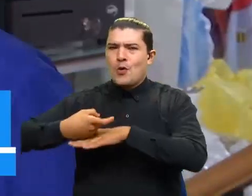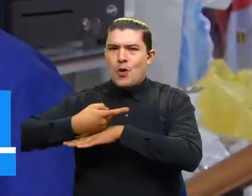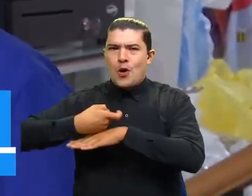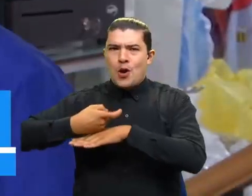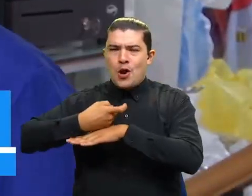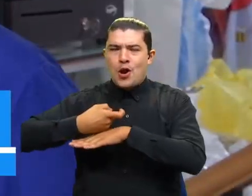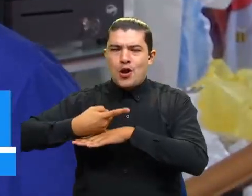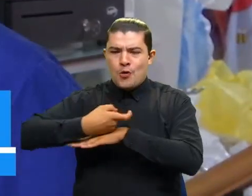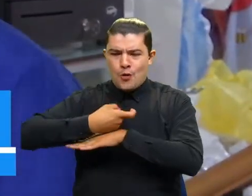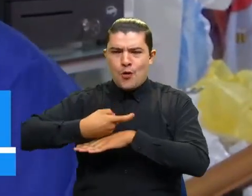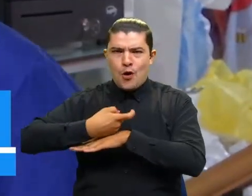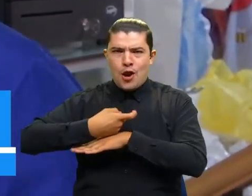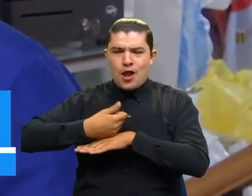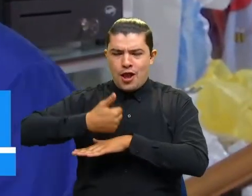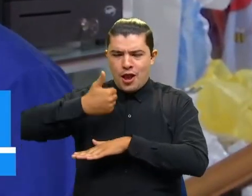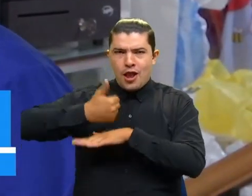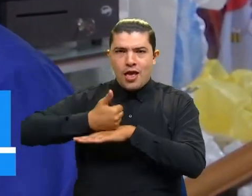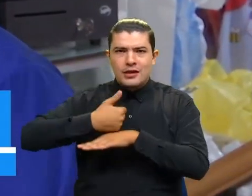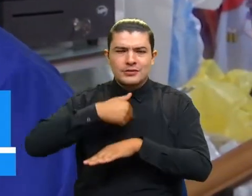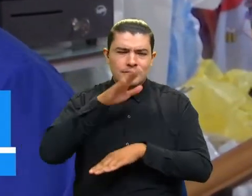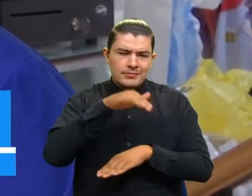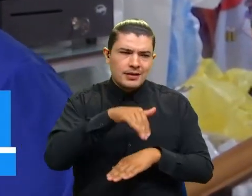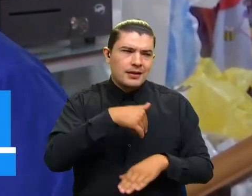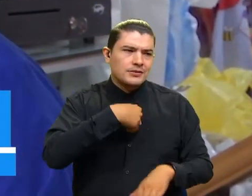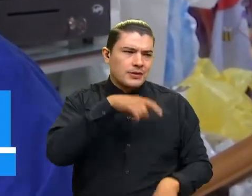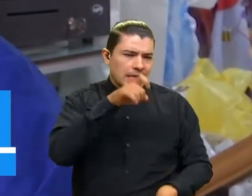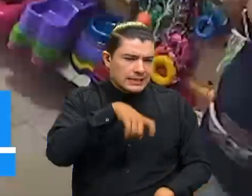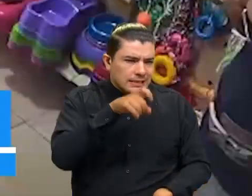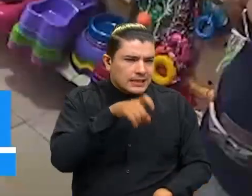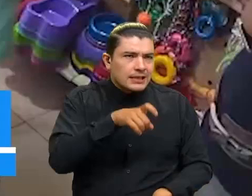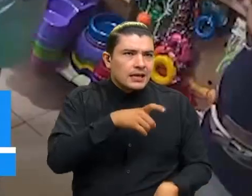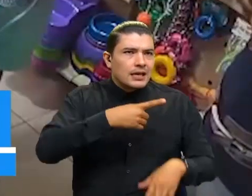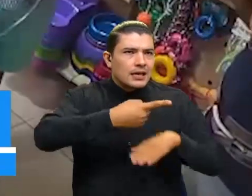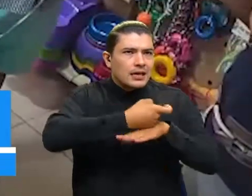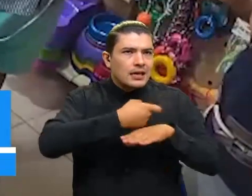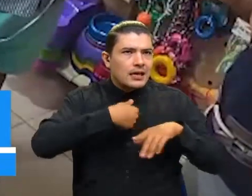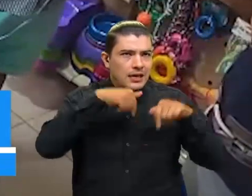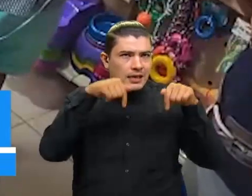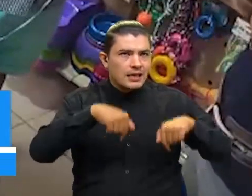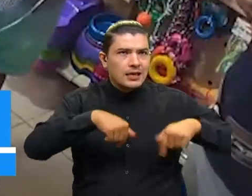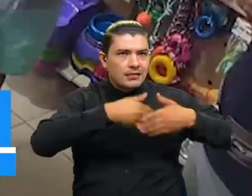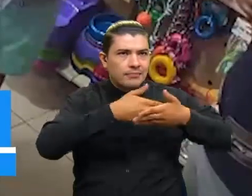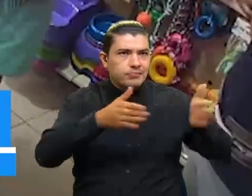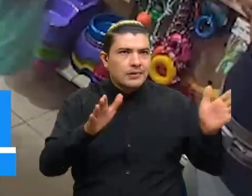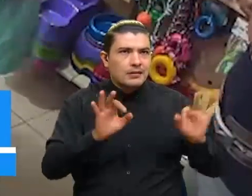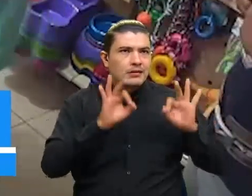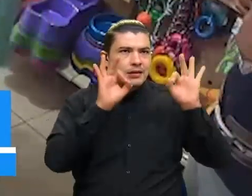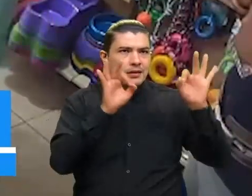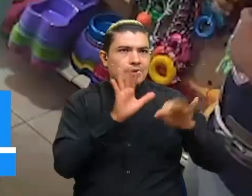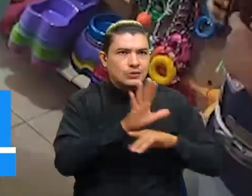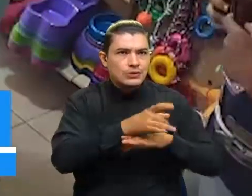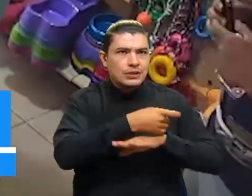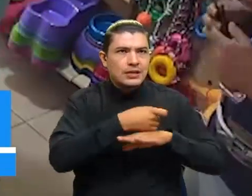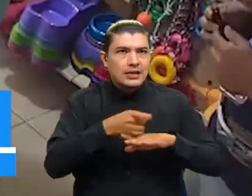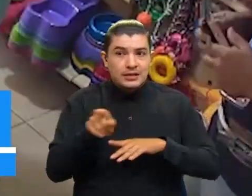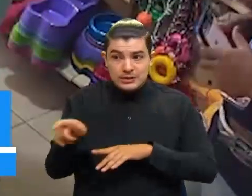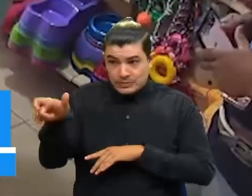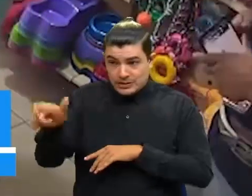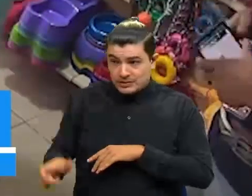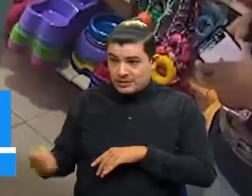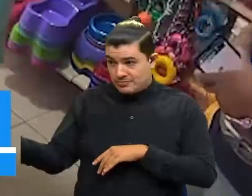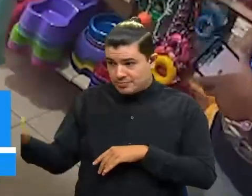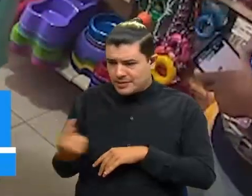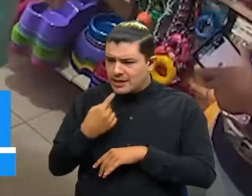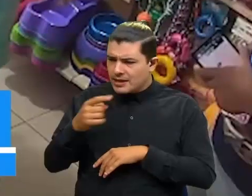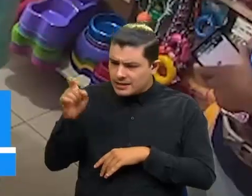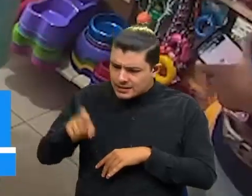gerente general de google gritaba un código para el street view para que ofrecerá el negocio en google y él llegó empezó a decir que necesitaba el